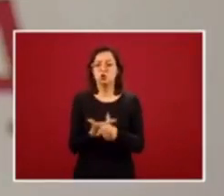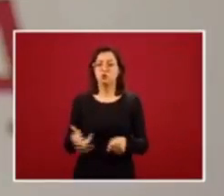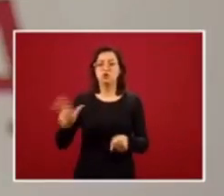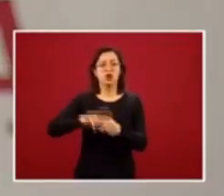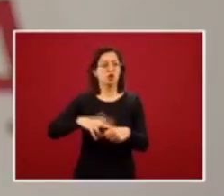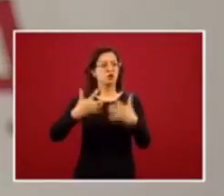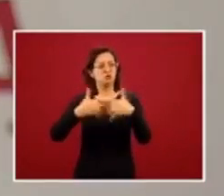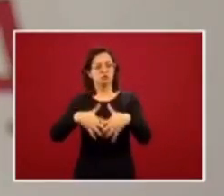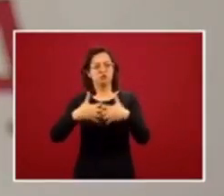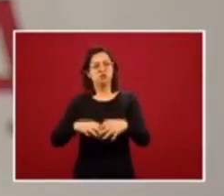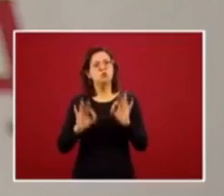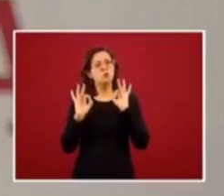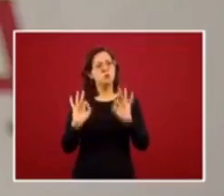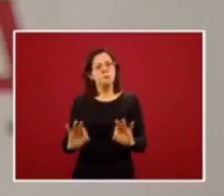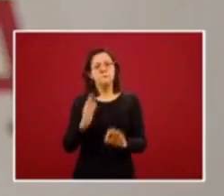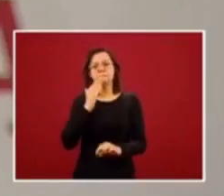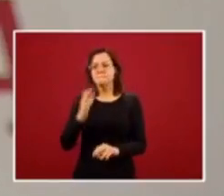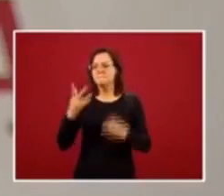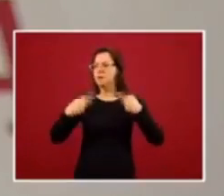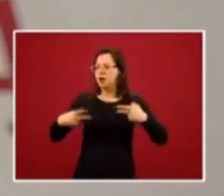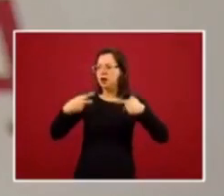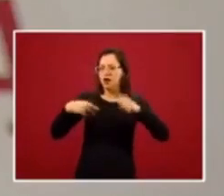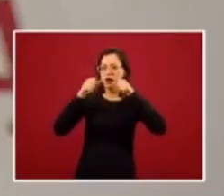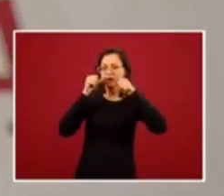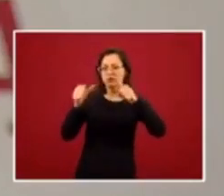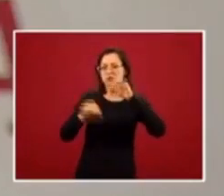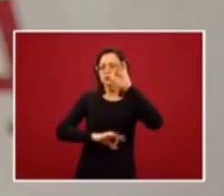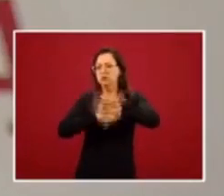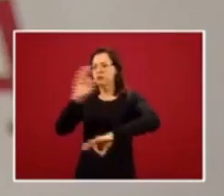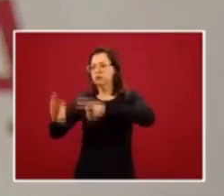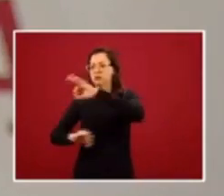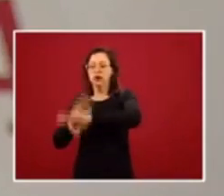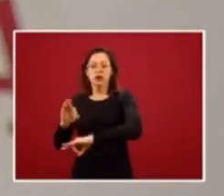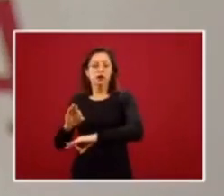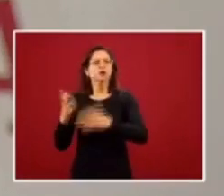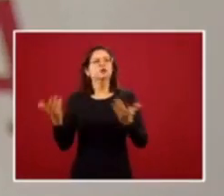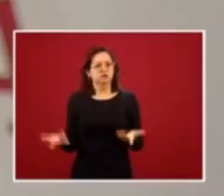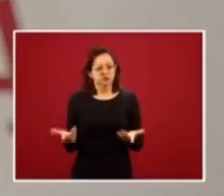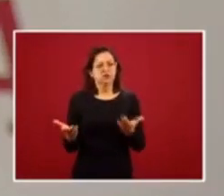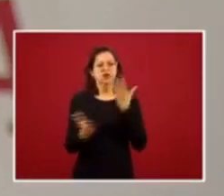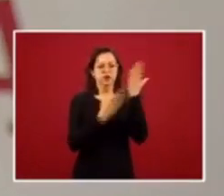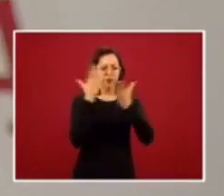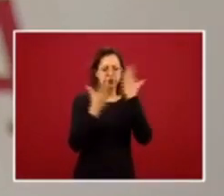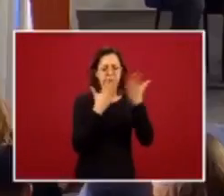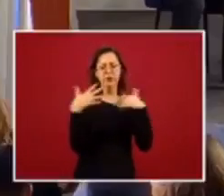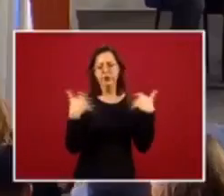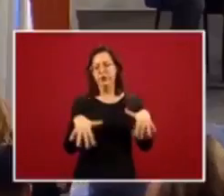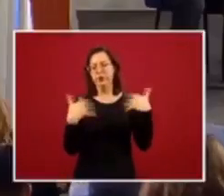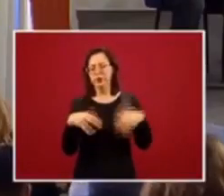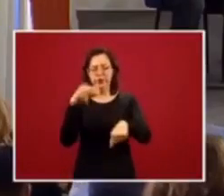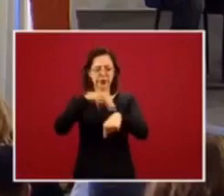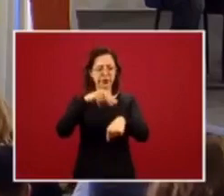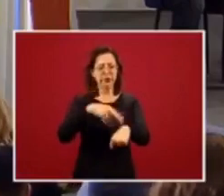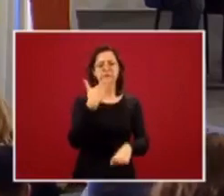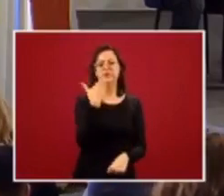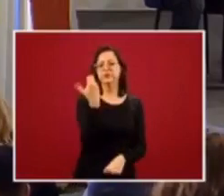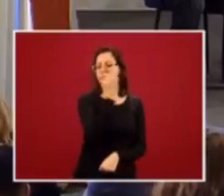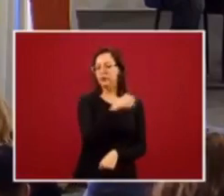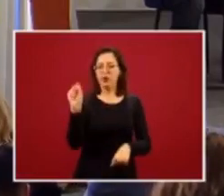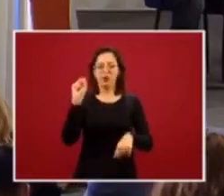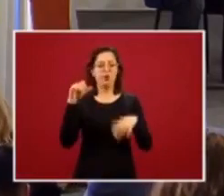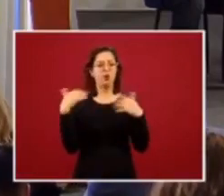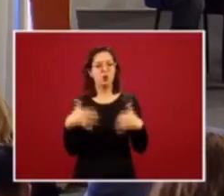para que las personas sean atendidas podrá tener las mejores capacidades técnicas en una materia específica de la medicina